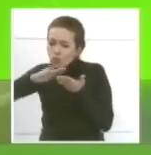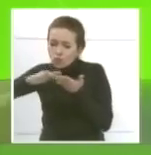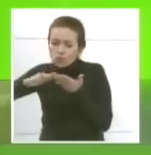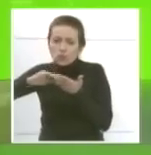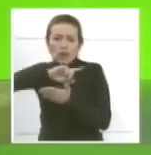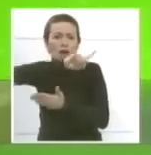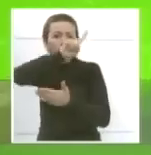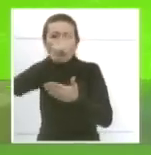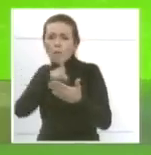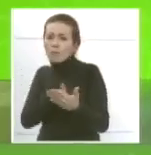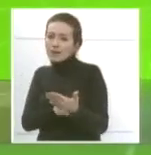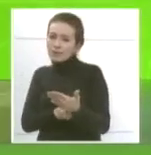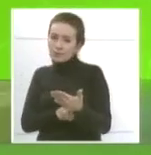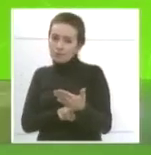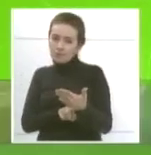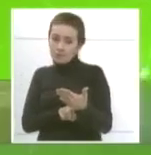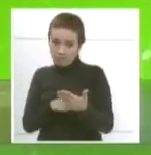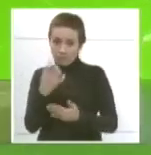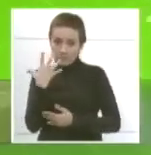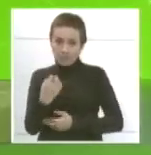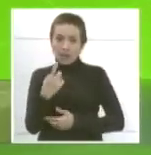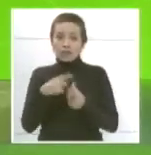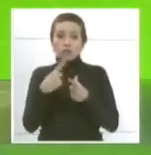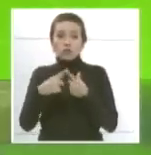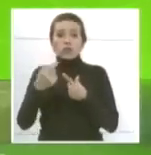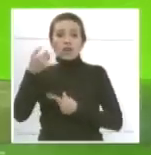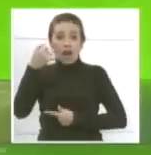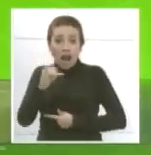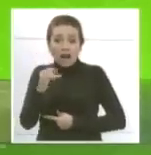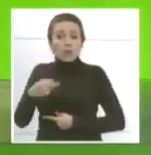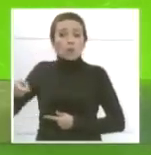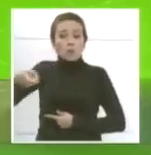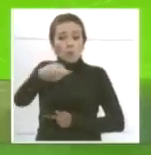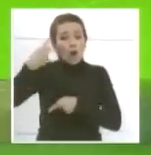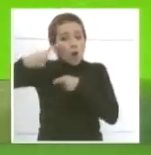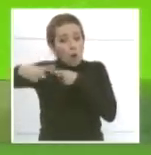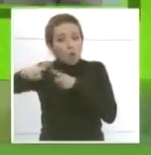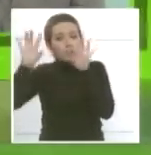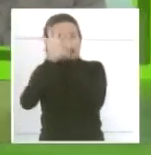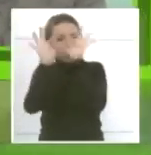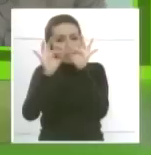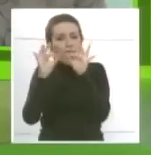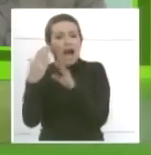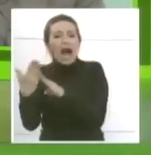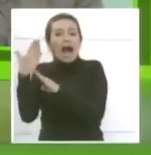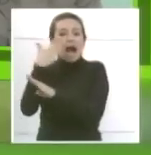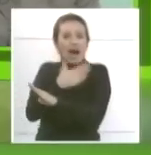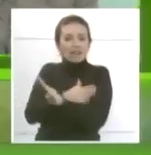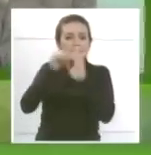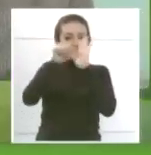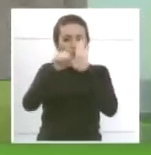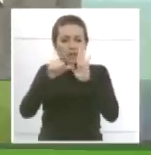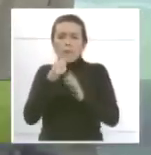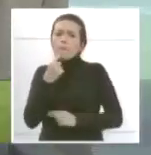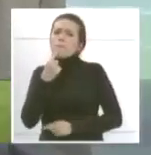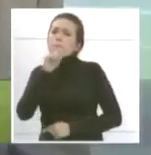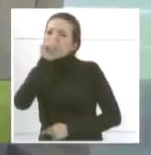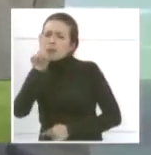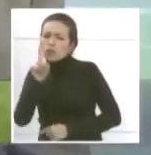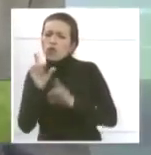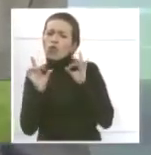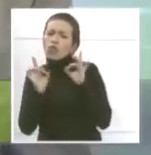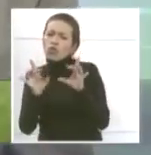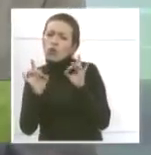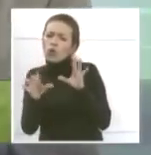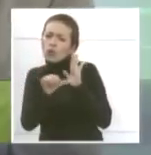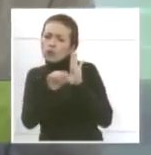completamente el problema, ayuda. Entonces, hay que buscar otras alternativas antes de la cirugía. ¿Es dolorosa esta cirugía? cada